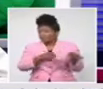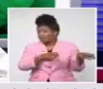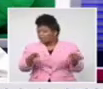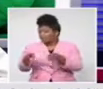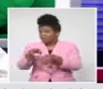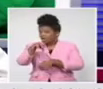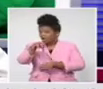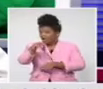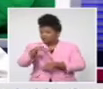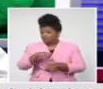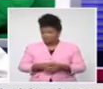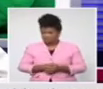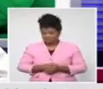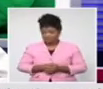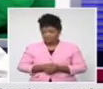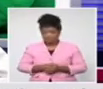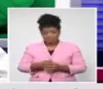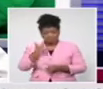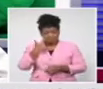muchas comorbilidades,